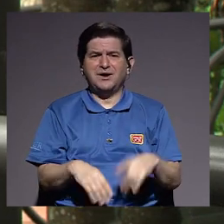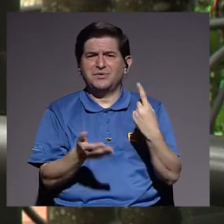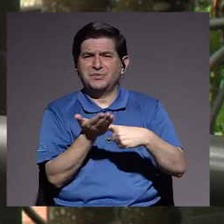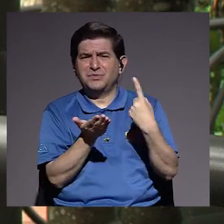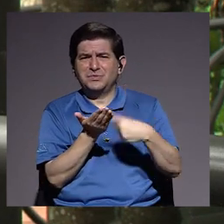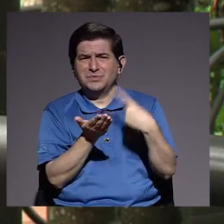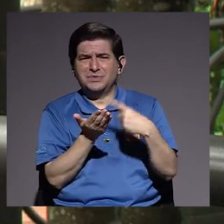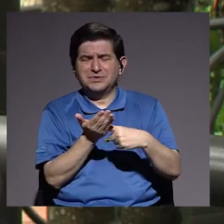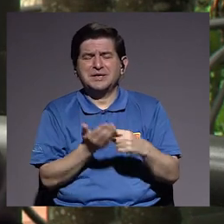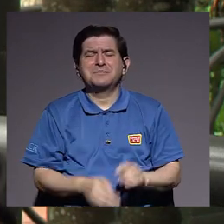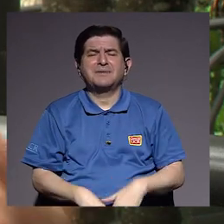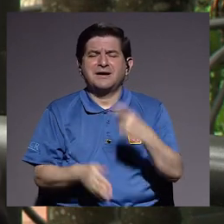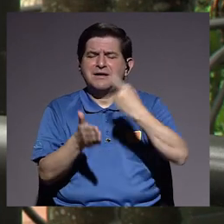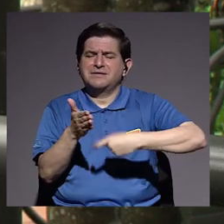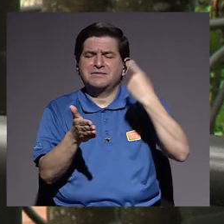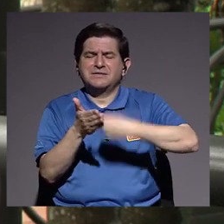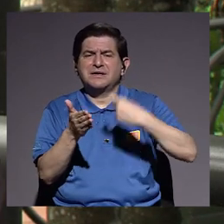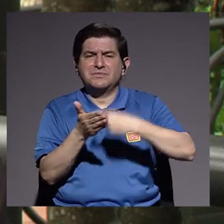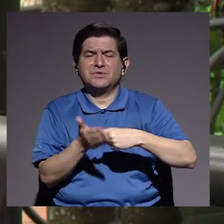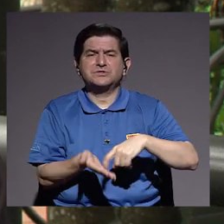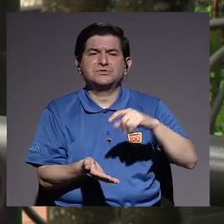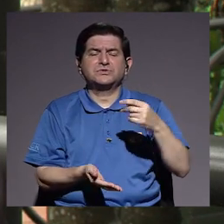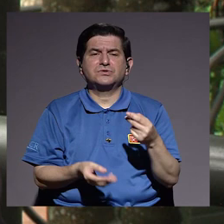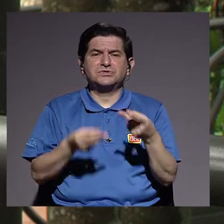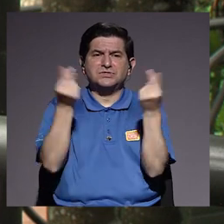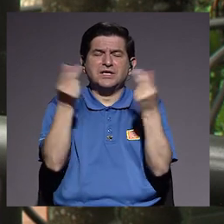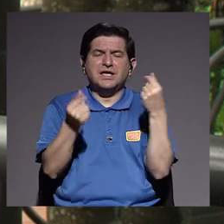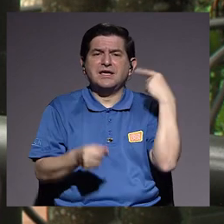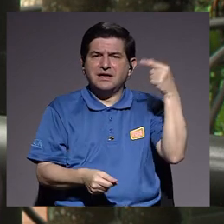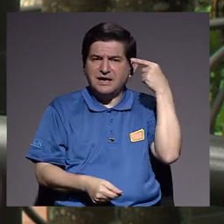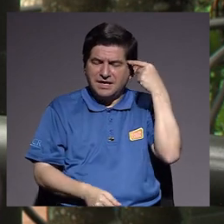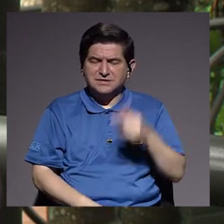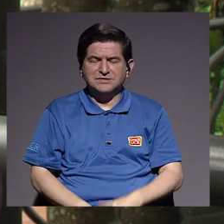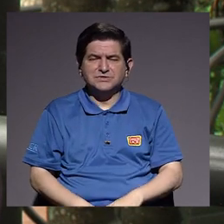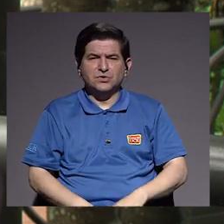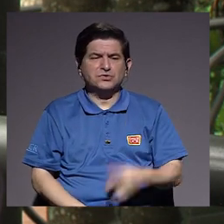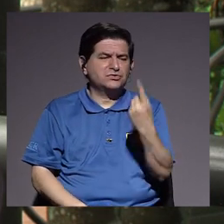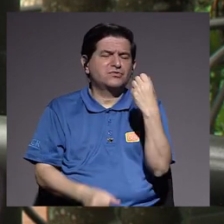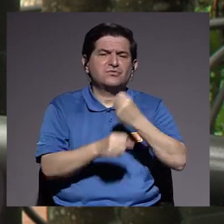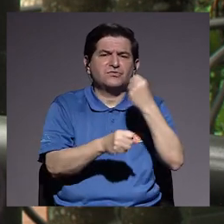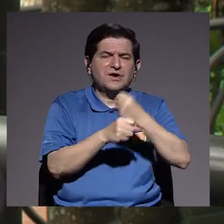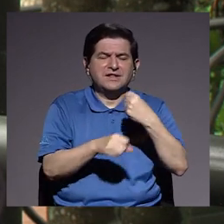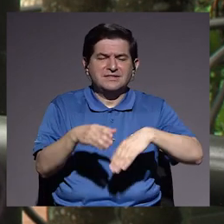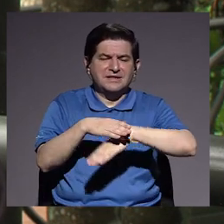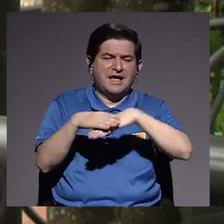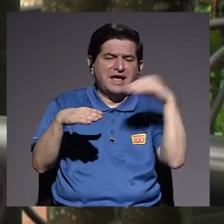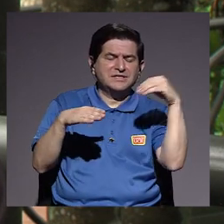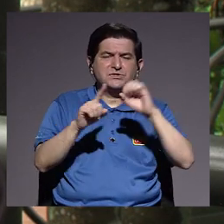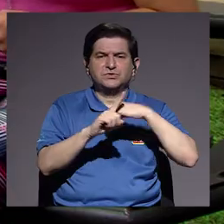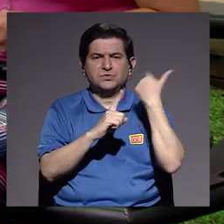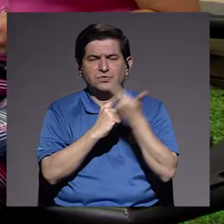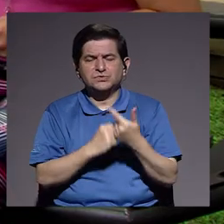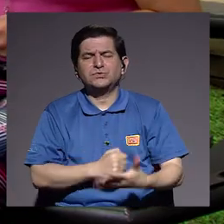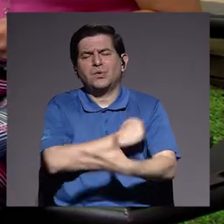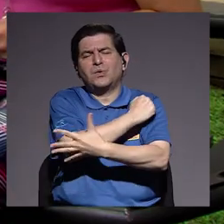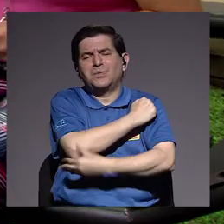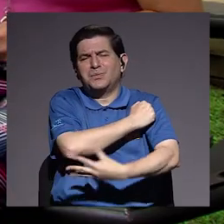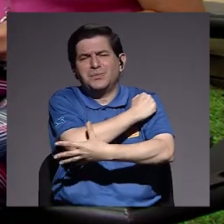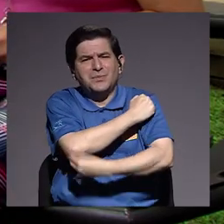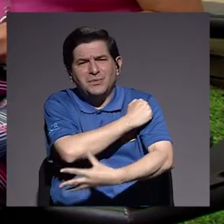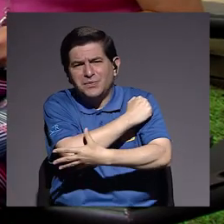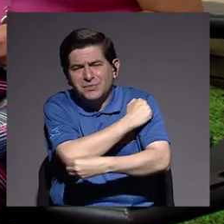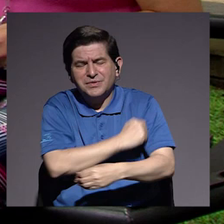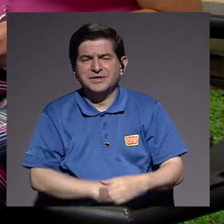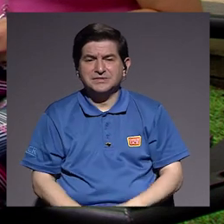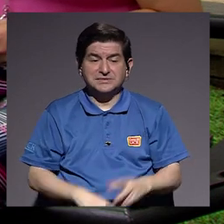en el país, del tema del desempleo, del tema de la exclusión social, del tema de la marginalización, del empobrecimiento, ciertos